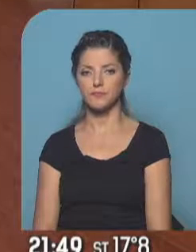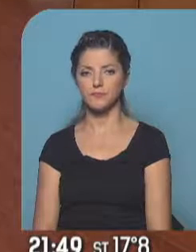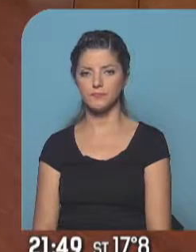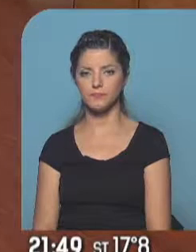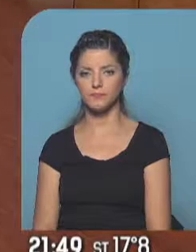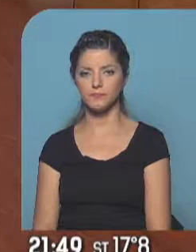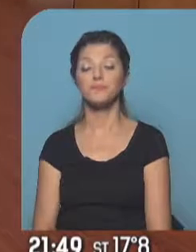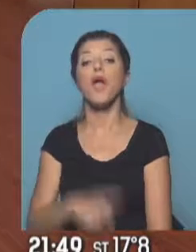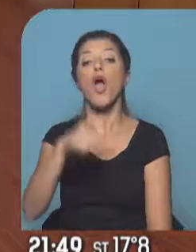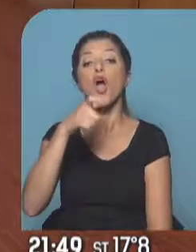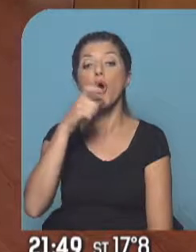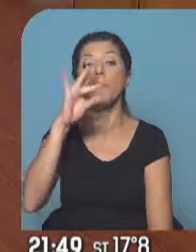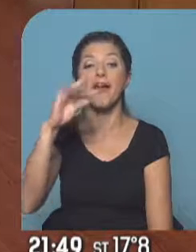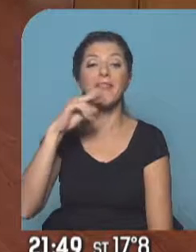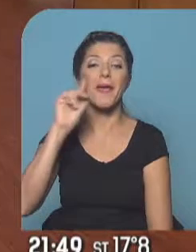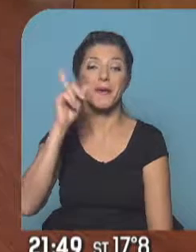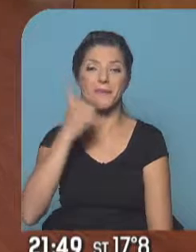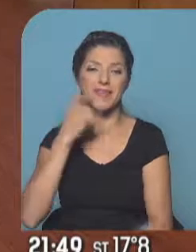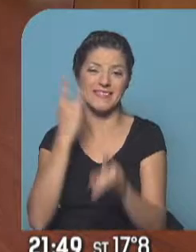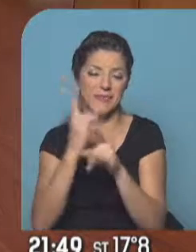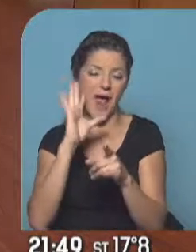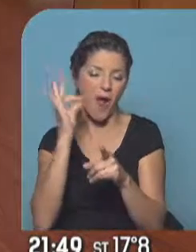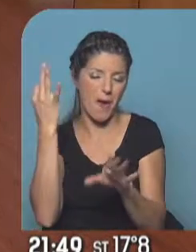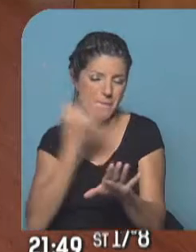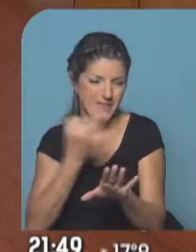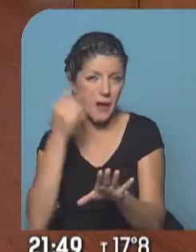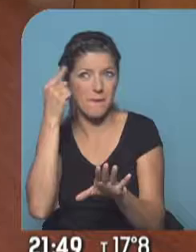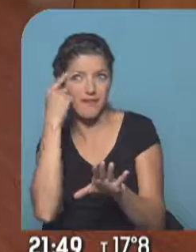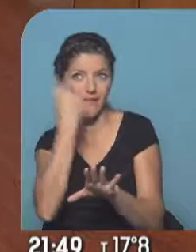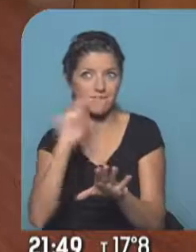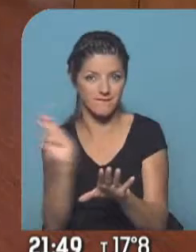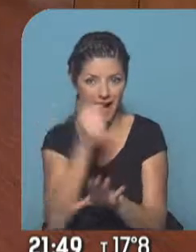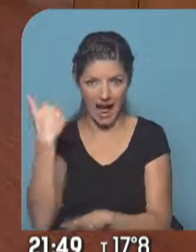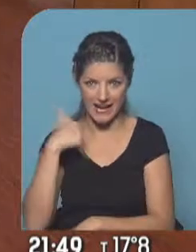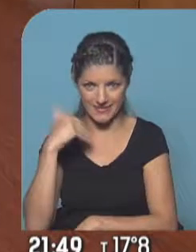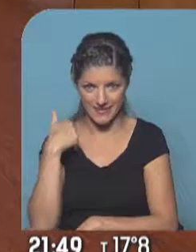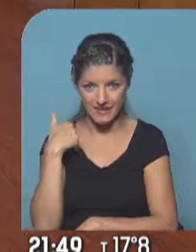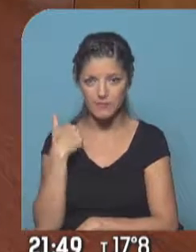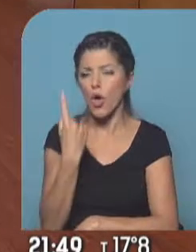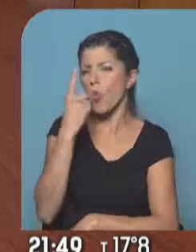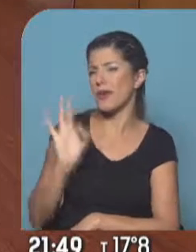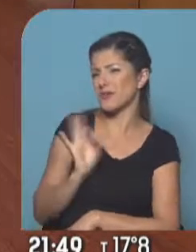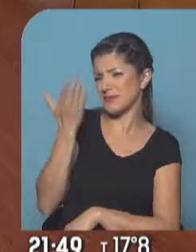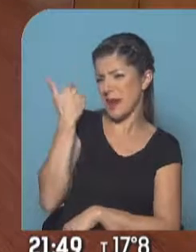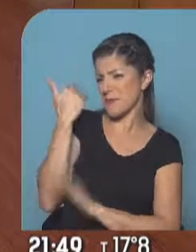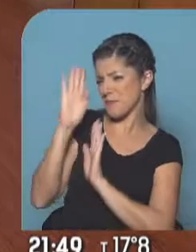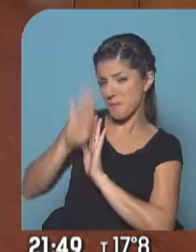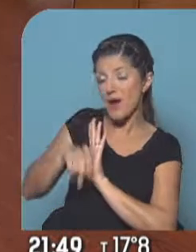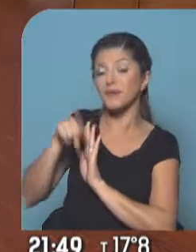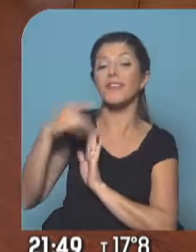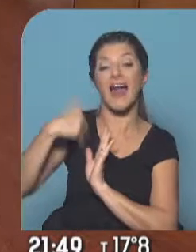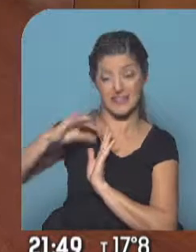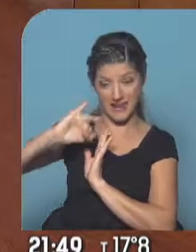La Copa Davis siempre ha resultado un apartado muy especial para el deporte en la Argentina. Hace menos de un año se la ganó jugando